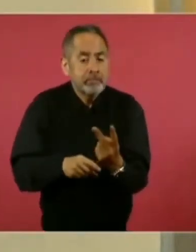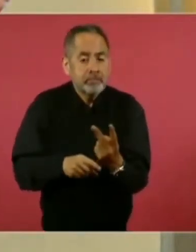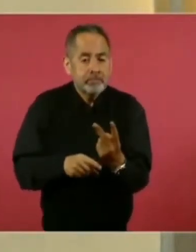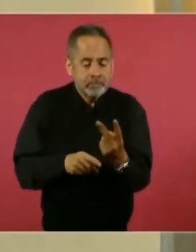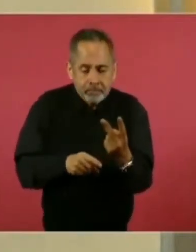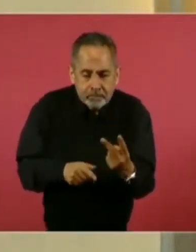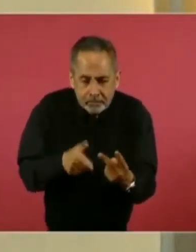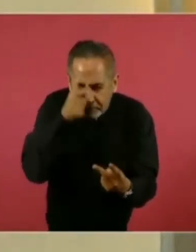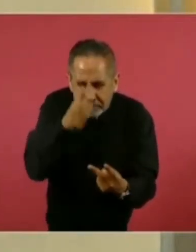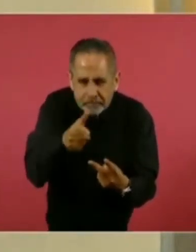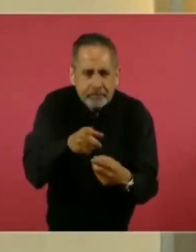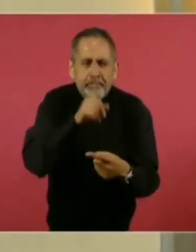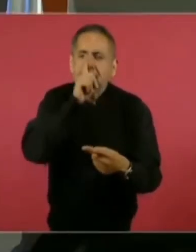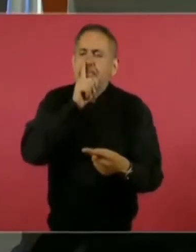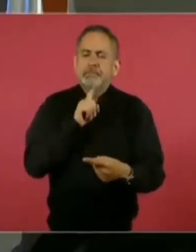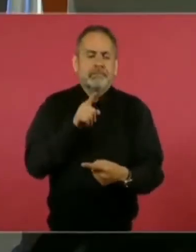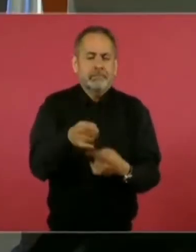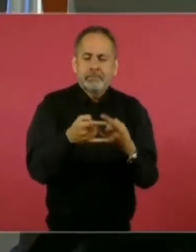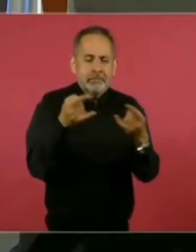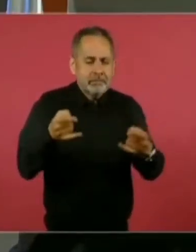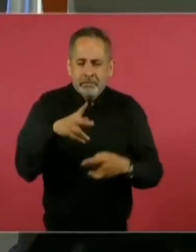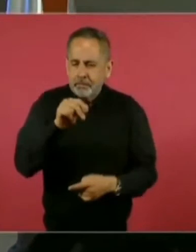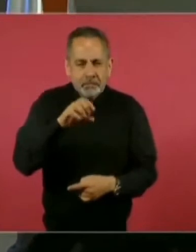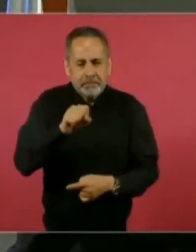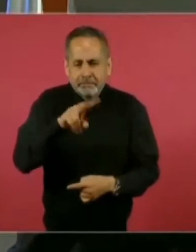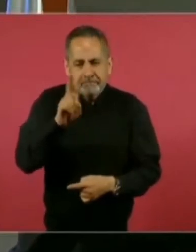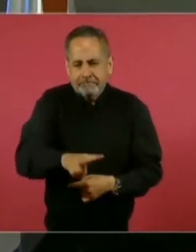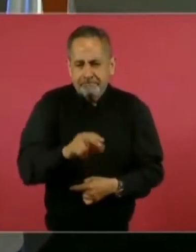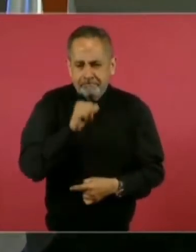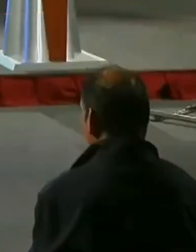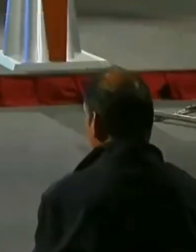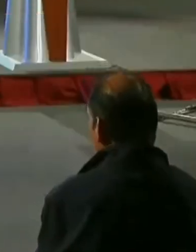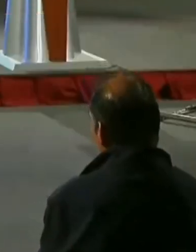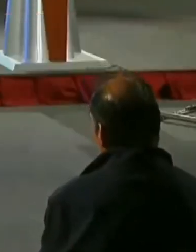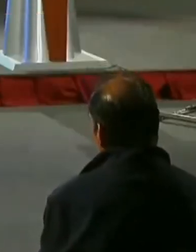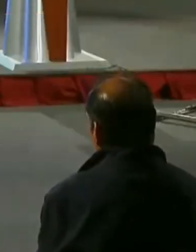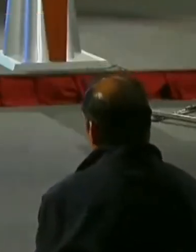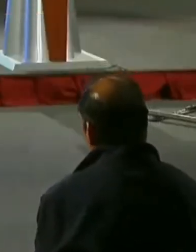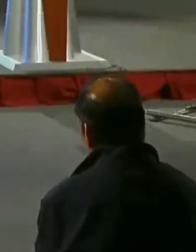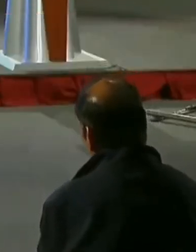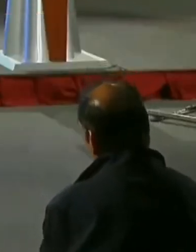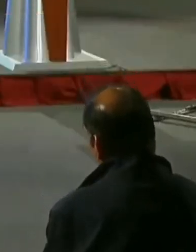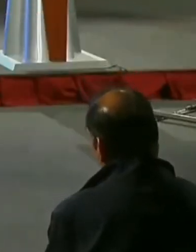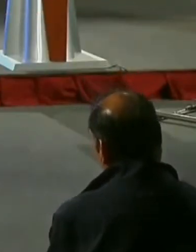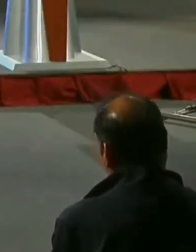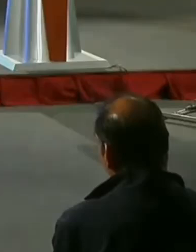parcialmente descalificada, en particular lo relativo a la